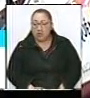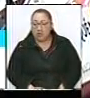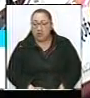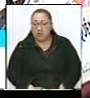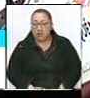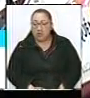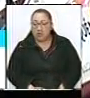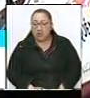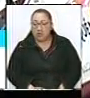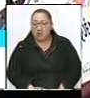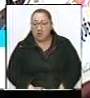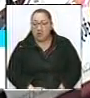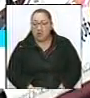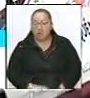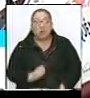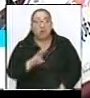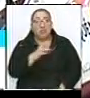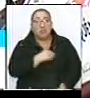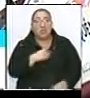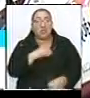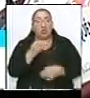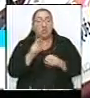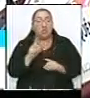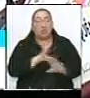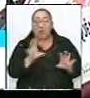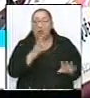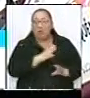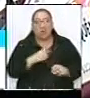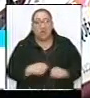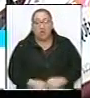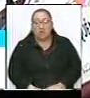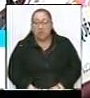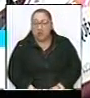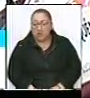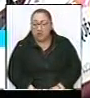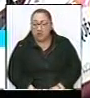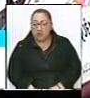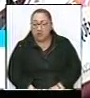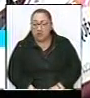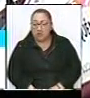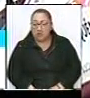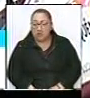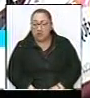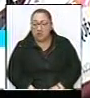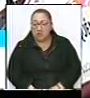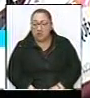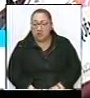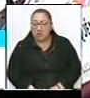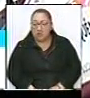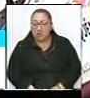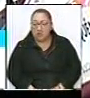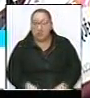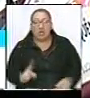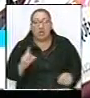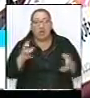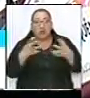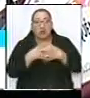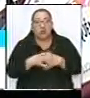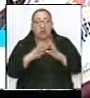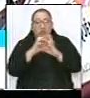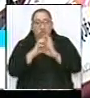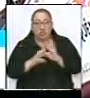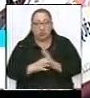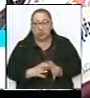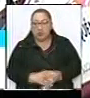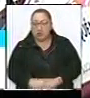esta es una sugerencia del Ministerio de Economía, ni siquiera el gobierno. En materia constitucional hay una figura que se llama la mutación